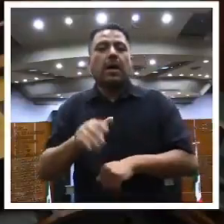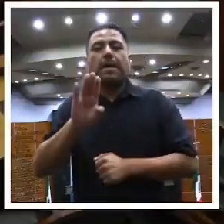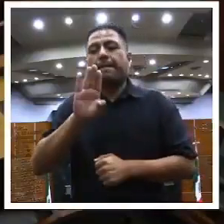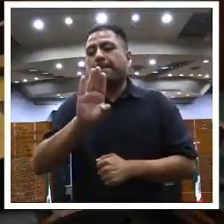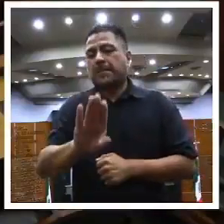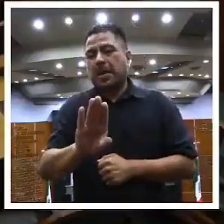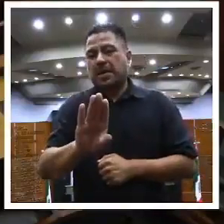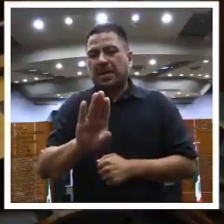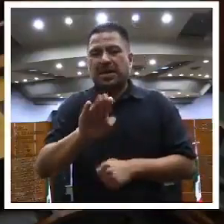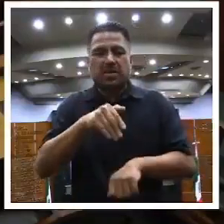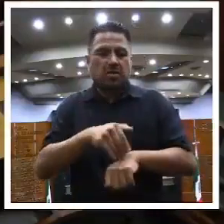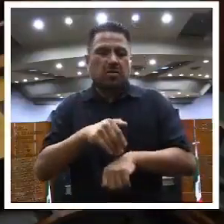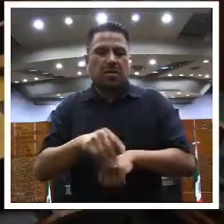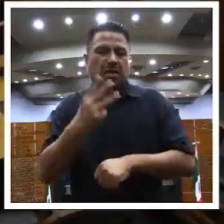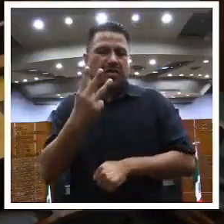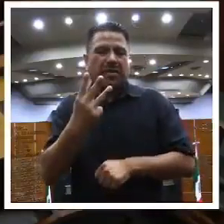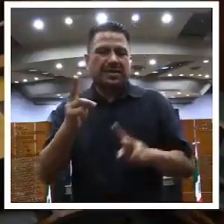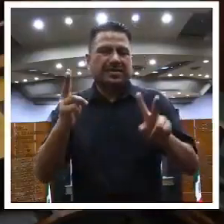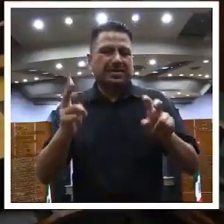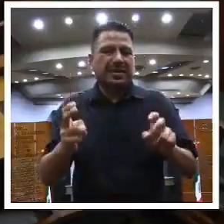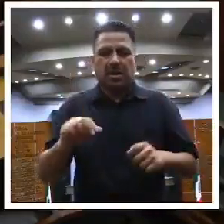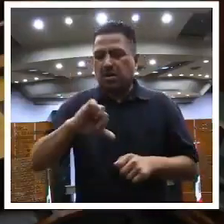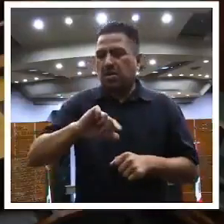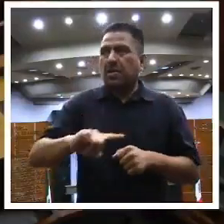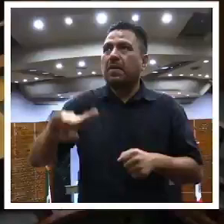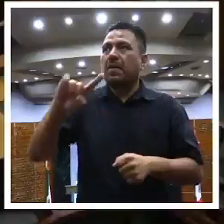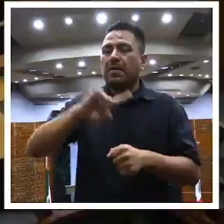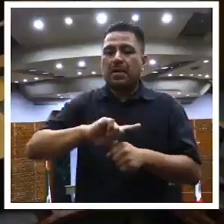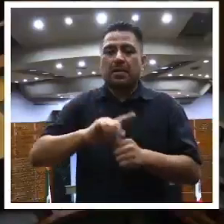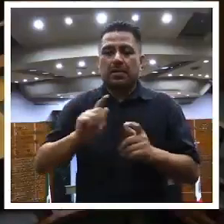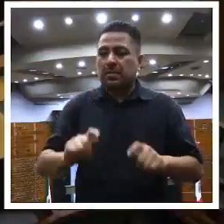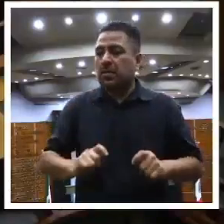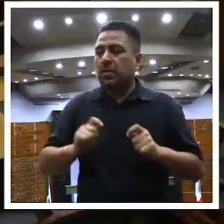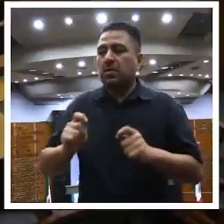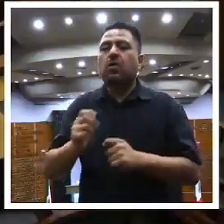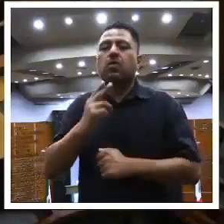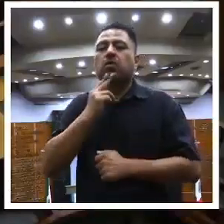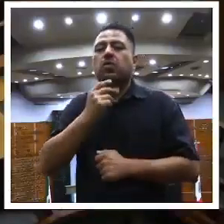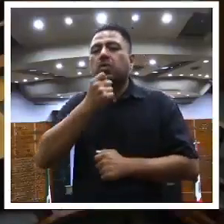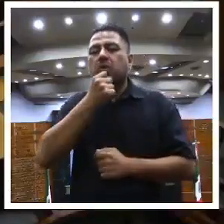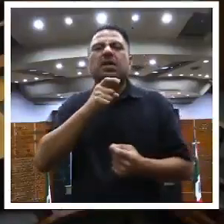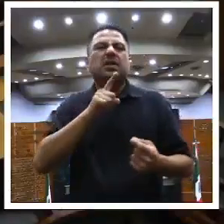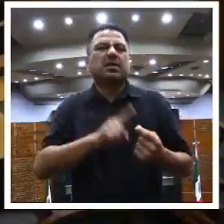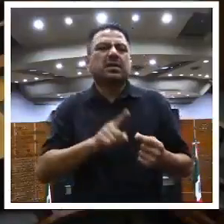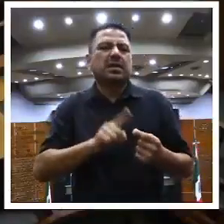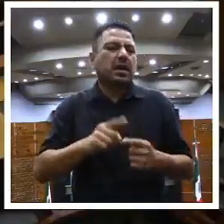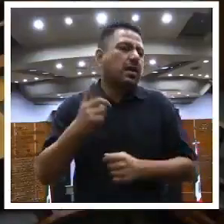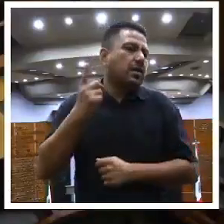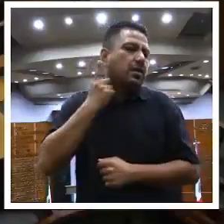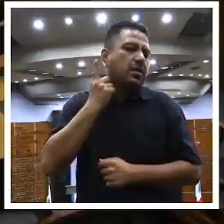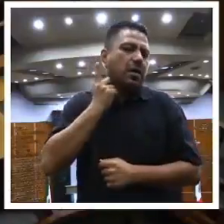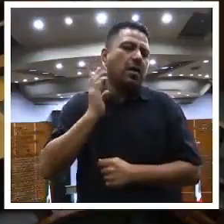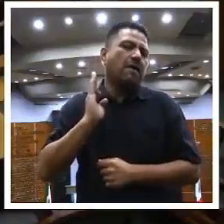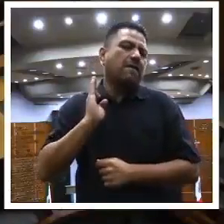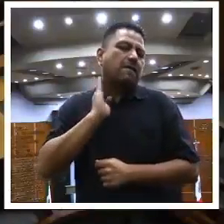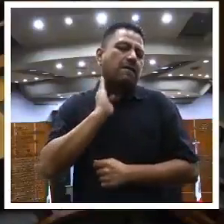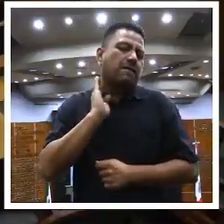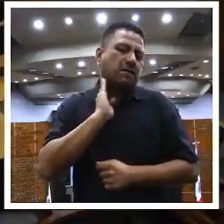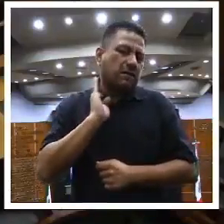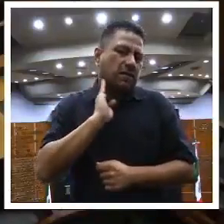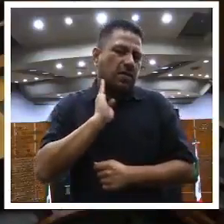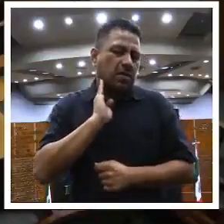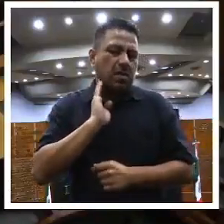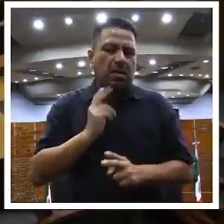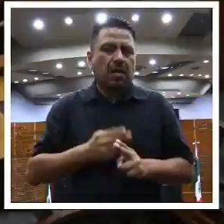inciso B del punto número 3 del orden del día, se concede el uso de la palabra a la diputada Flor Añorbe